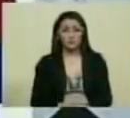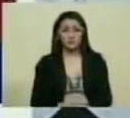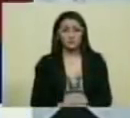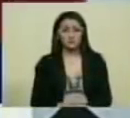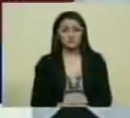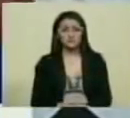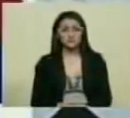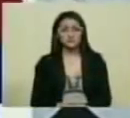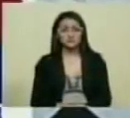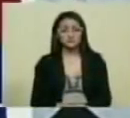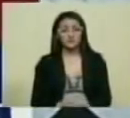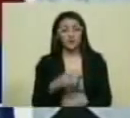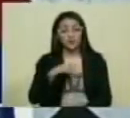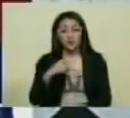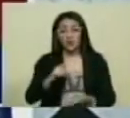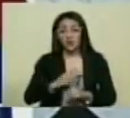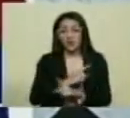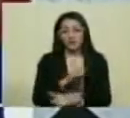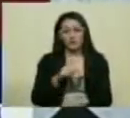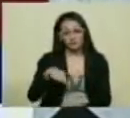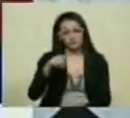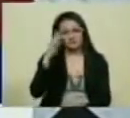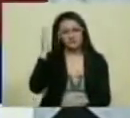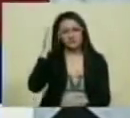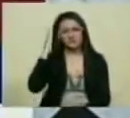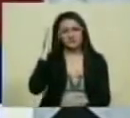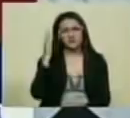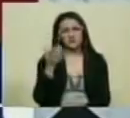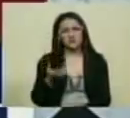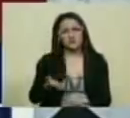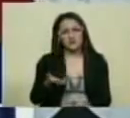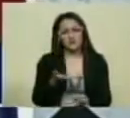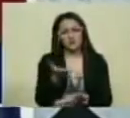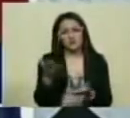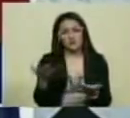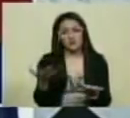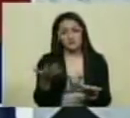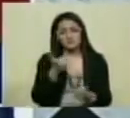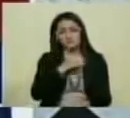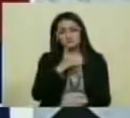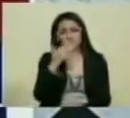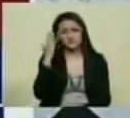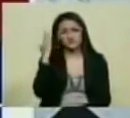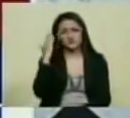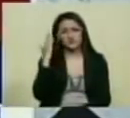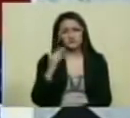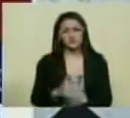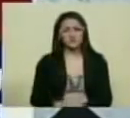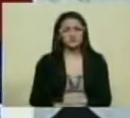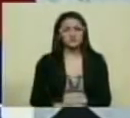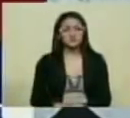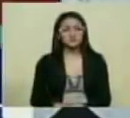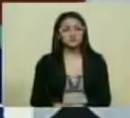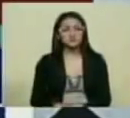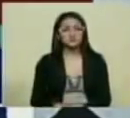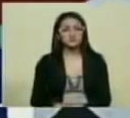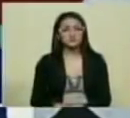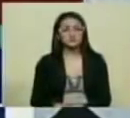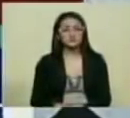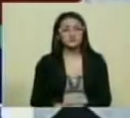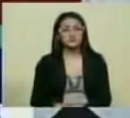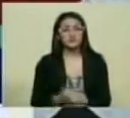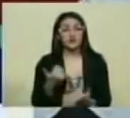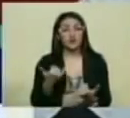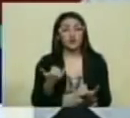Nosotros no podemos desesperarnos para nada. Ustedes lo saben perfectamente, pero ustedes, repito, ustedes son guerreros y guerreras, ustedes lo saben. Y hoy, cuando hay